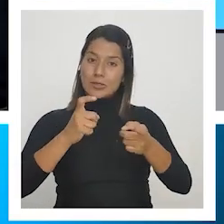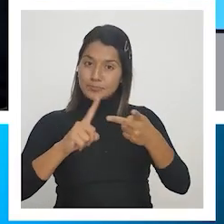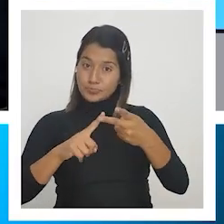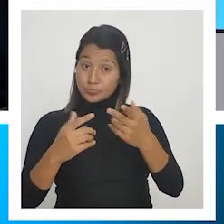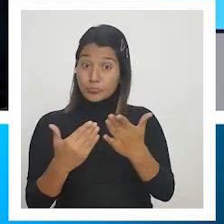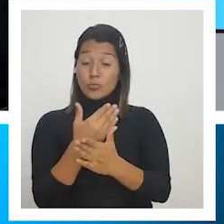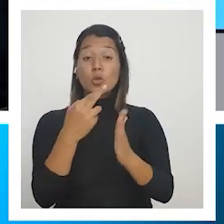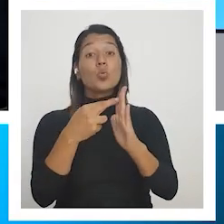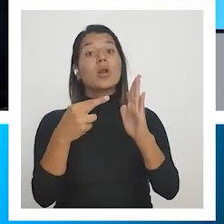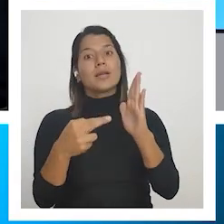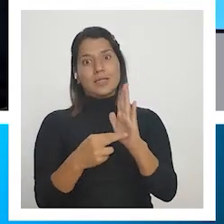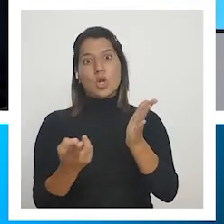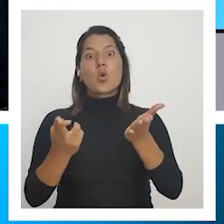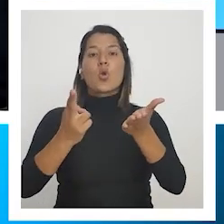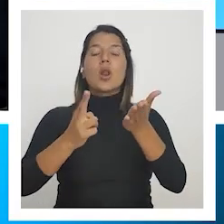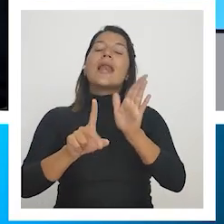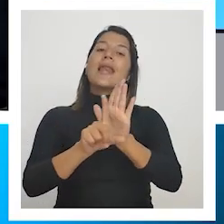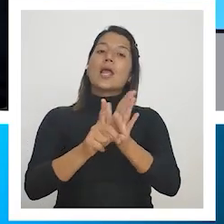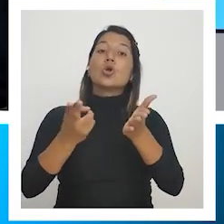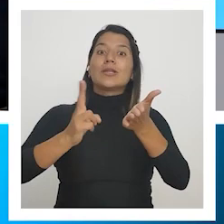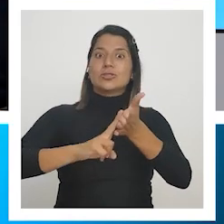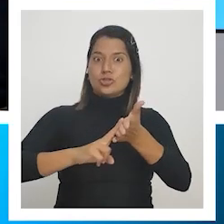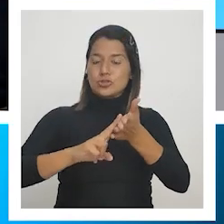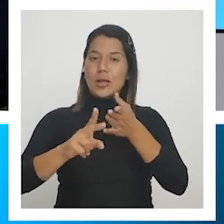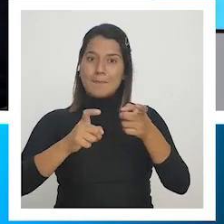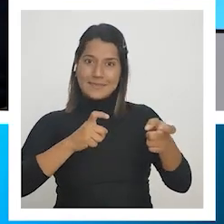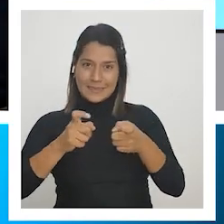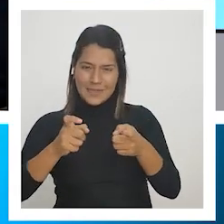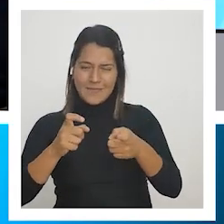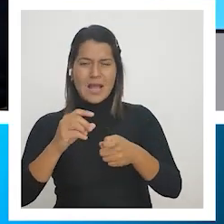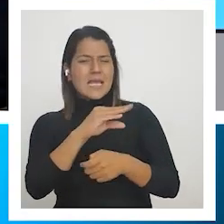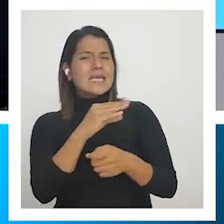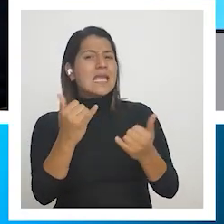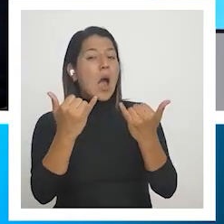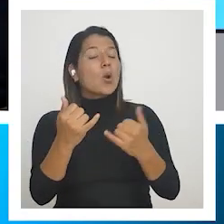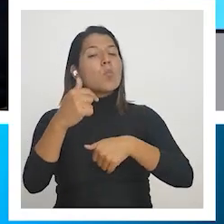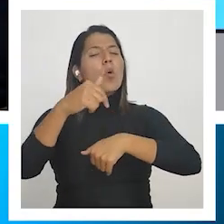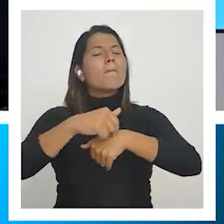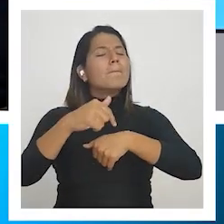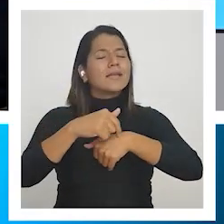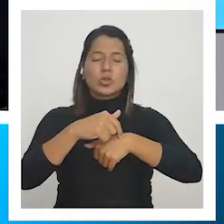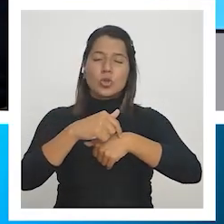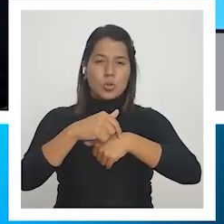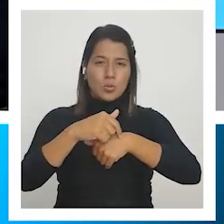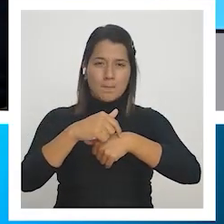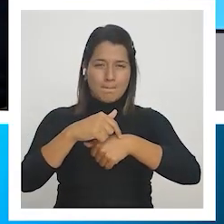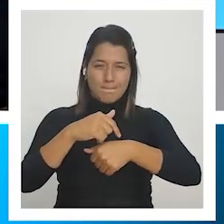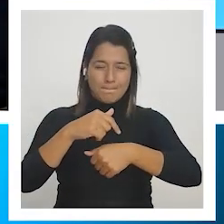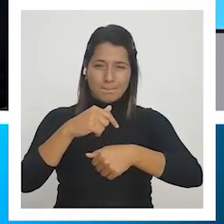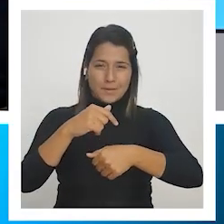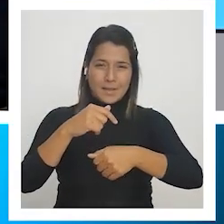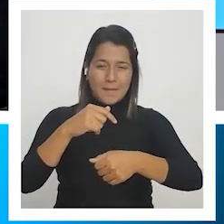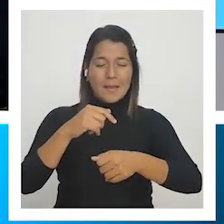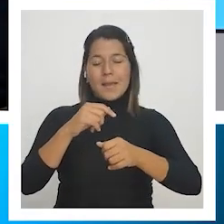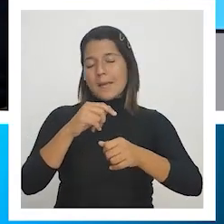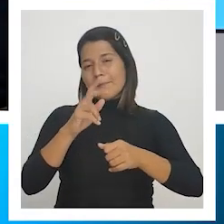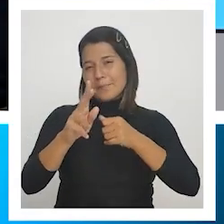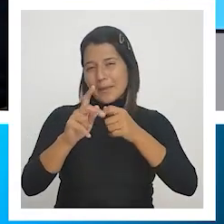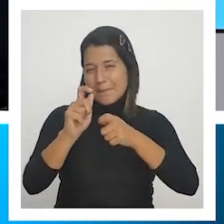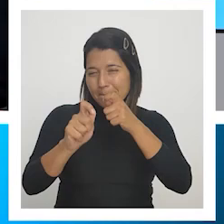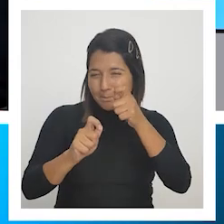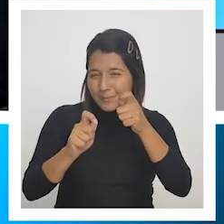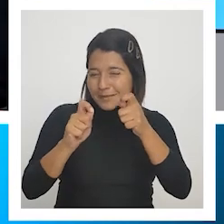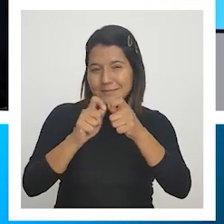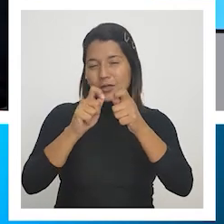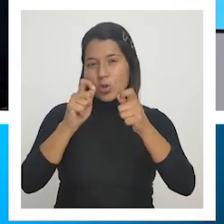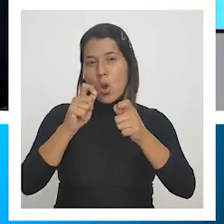de contratación administrativa, y pues resulta un momento oportuno para que muchos de los procesos que se están haciendo con la MIPYME en este